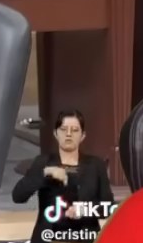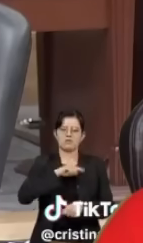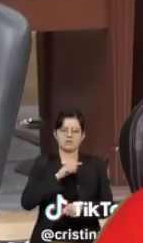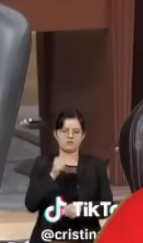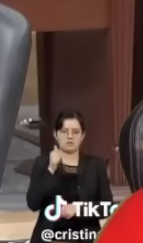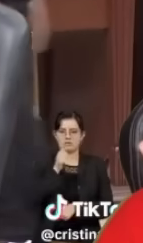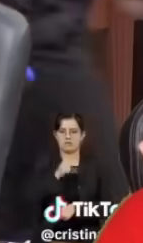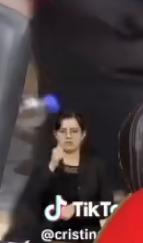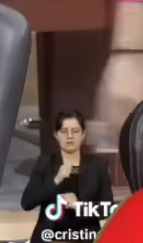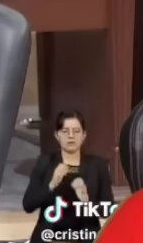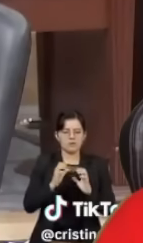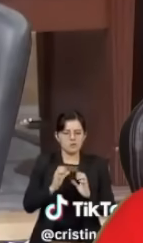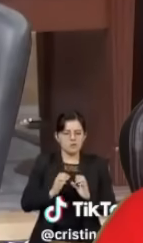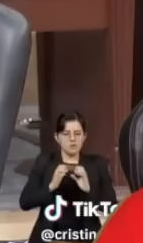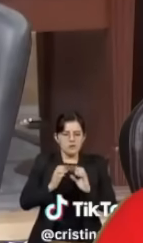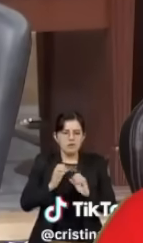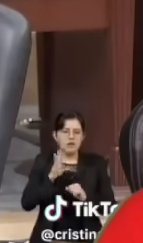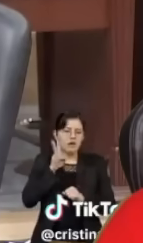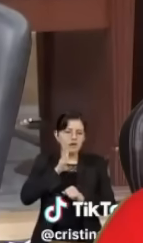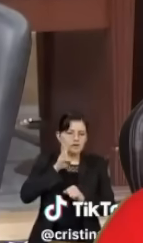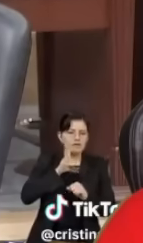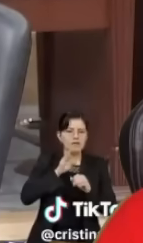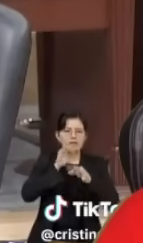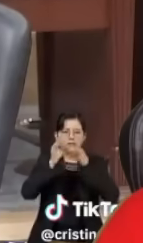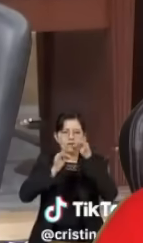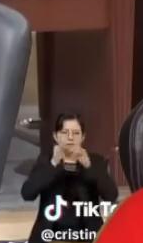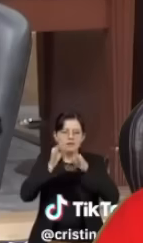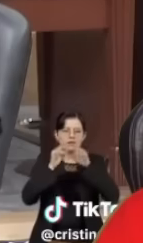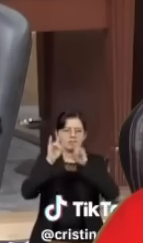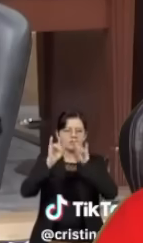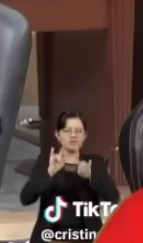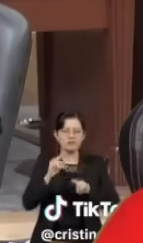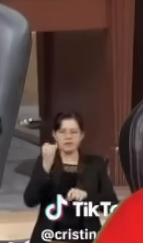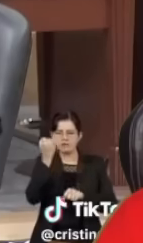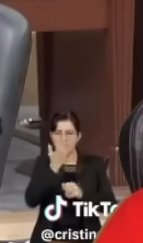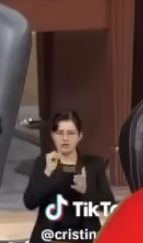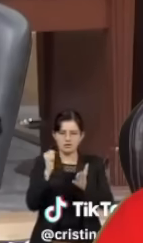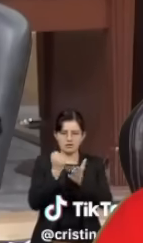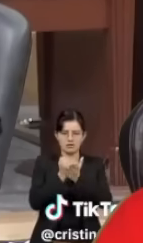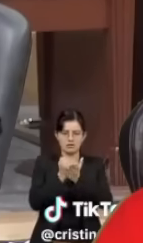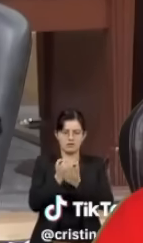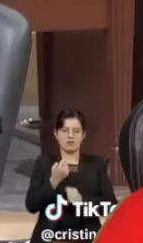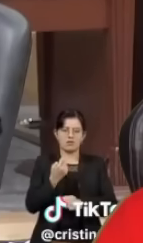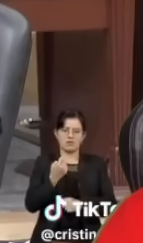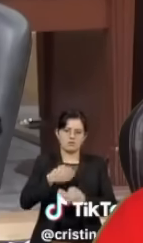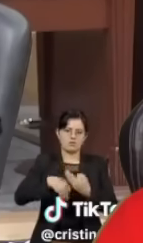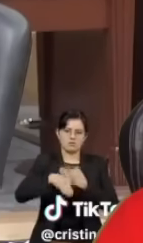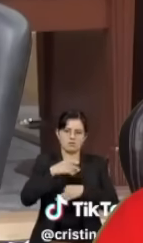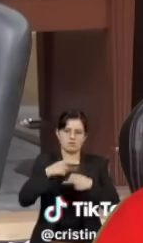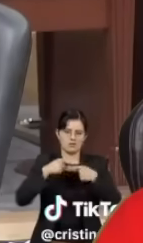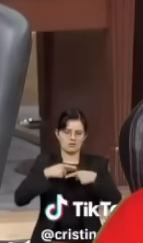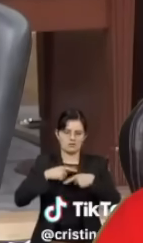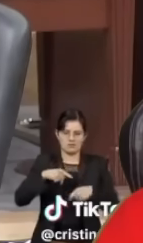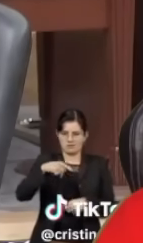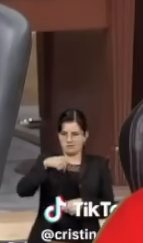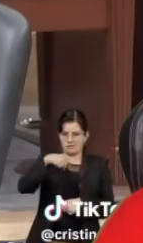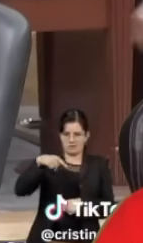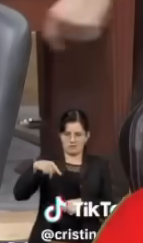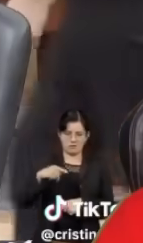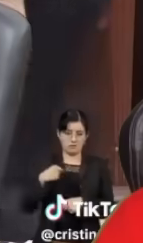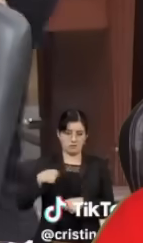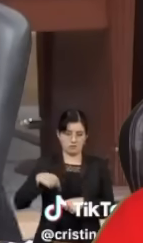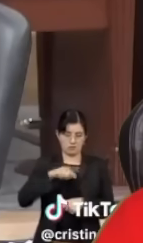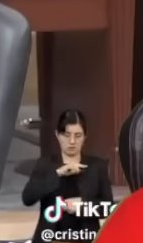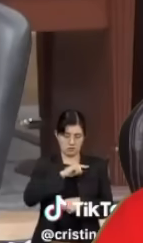utilizamos a este instituto nacional electoral la imagen y que pues es parte de todas las y los ciudadanos y de que nosotros no